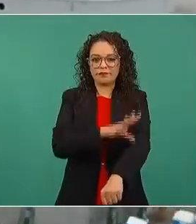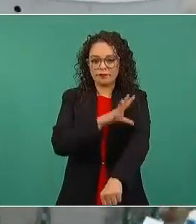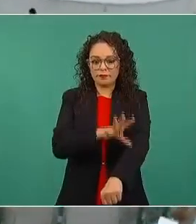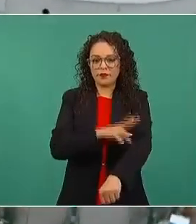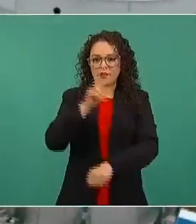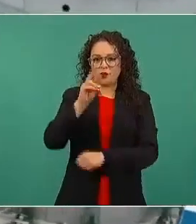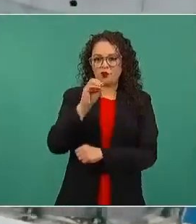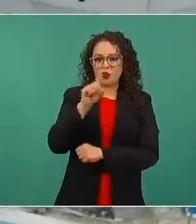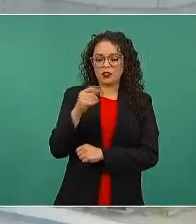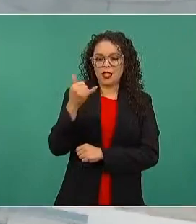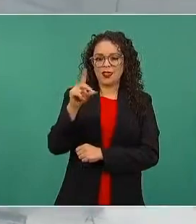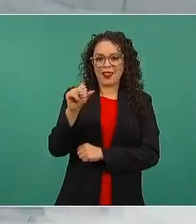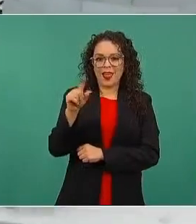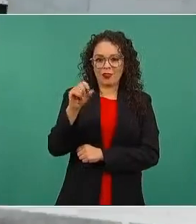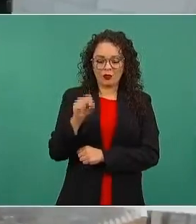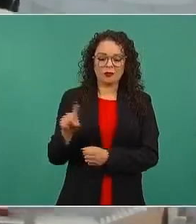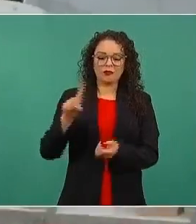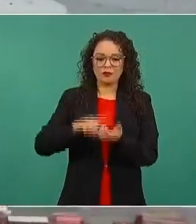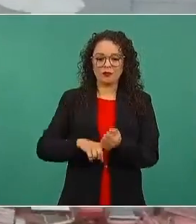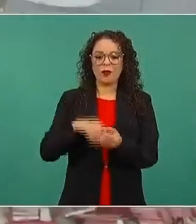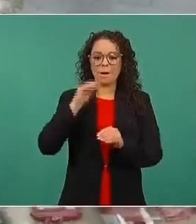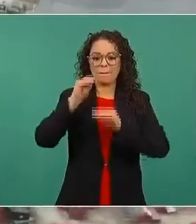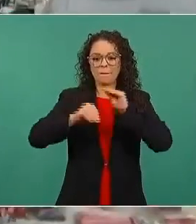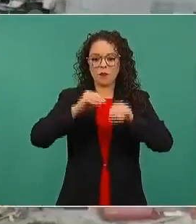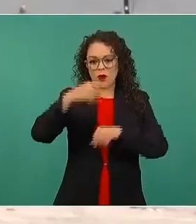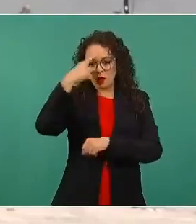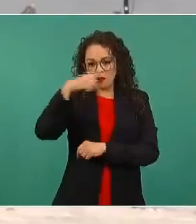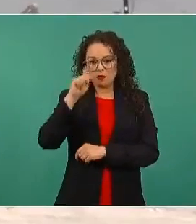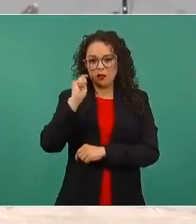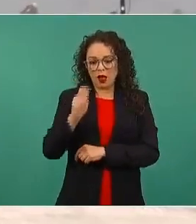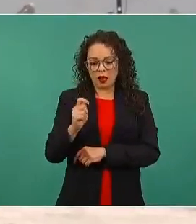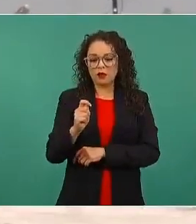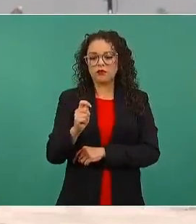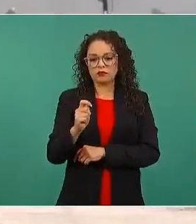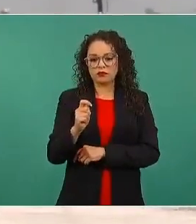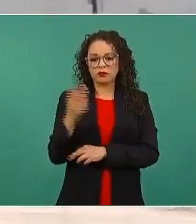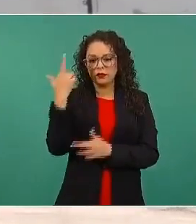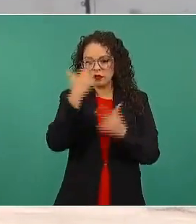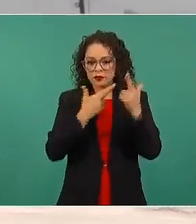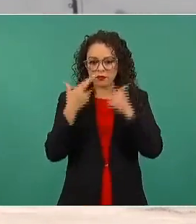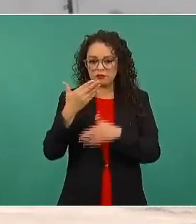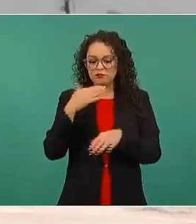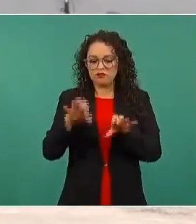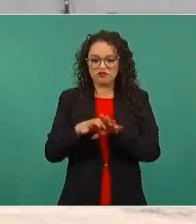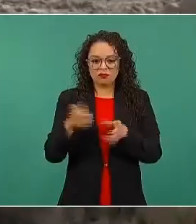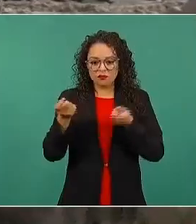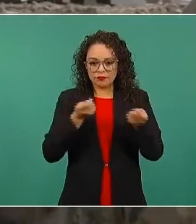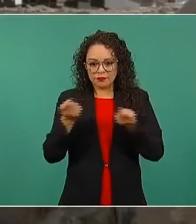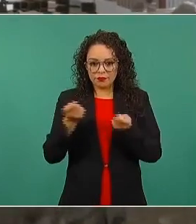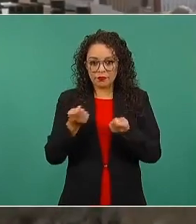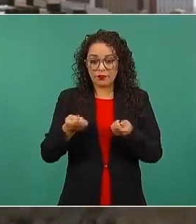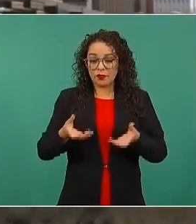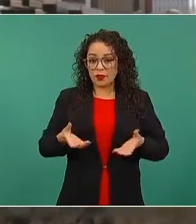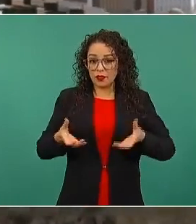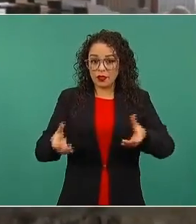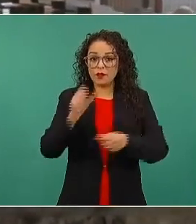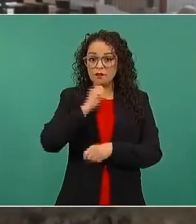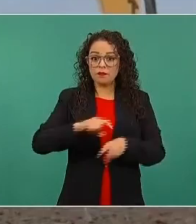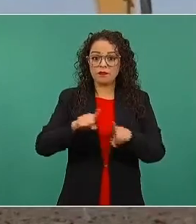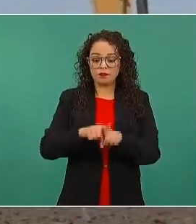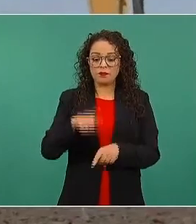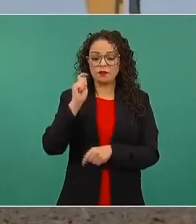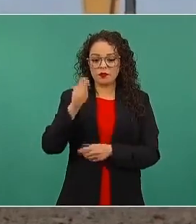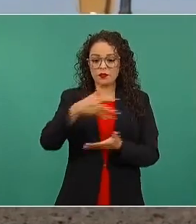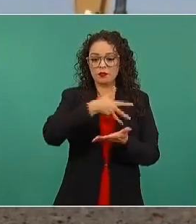realiza la conformación de plataforma para base de estación de regulación. Asimismo, en la vialidad y barda perimetral, continúan trabajos de